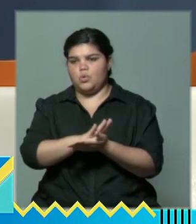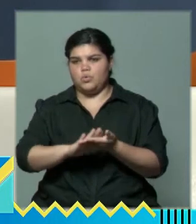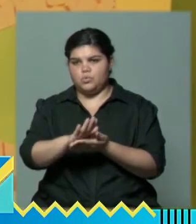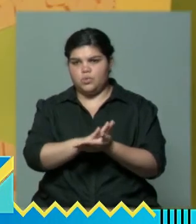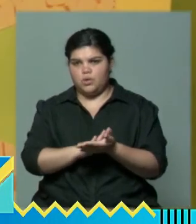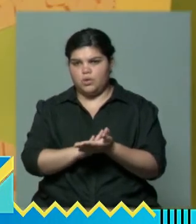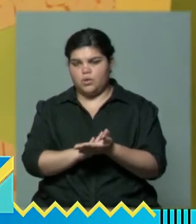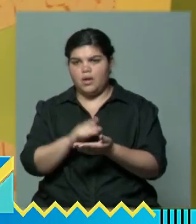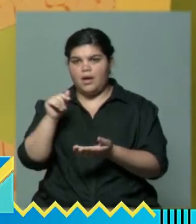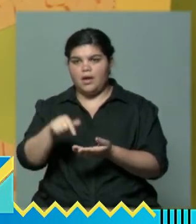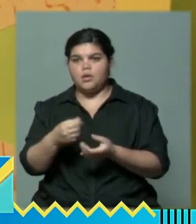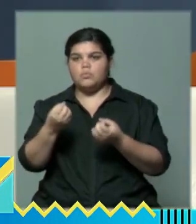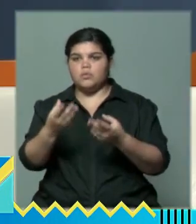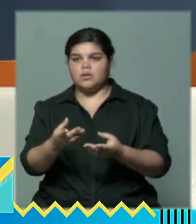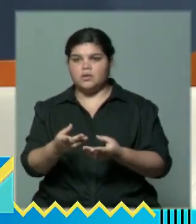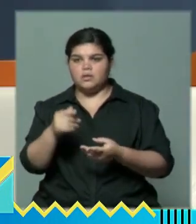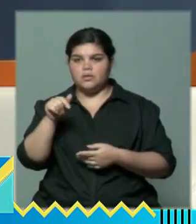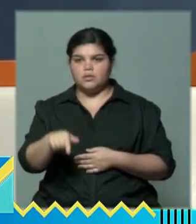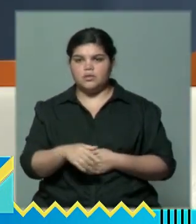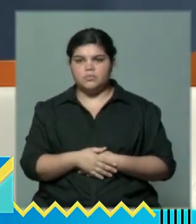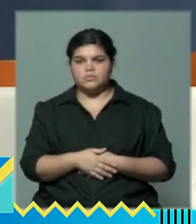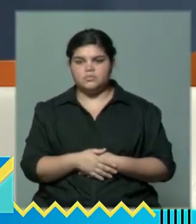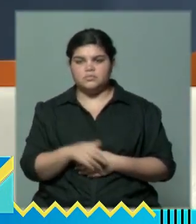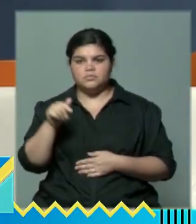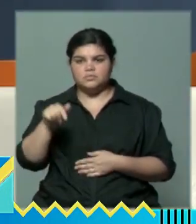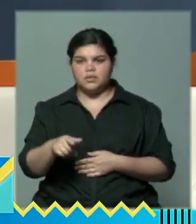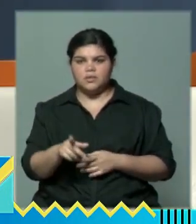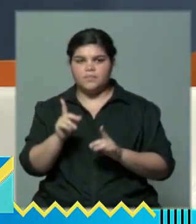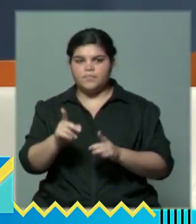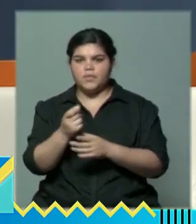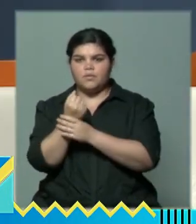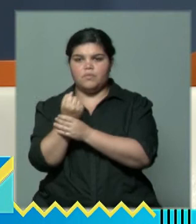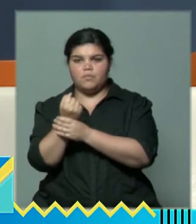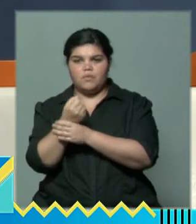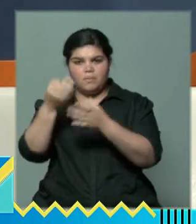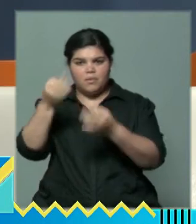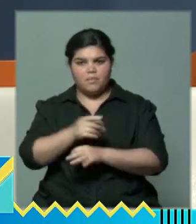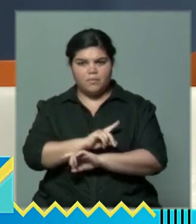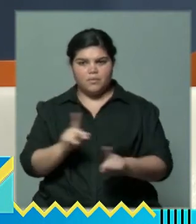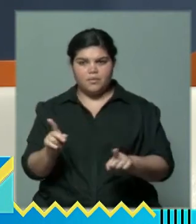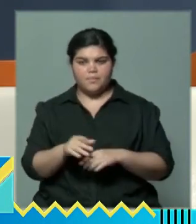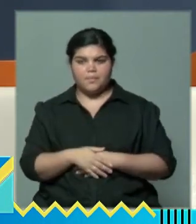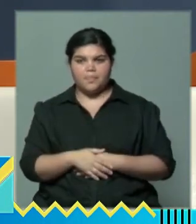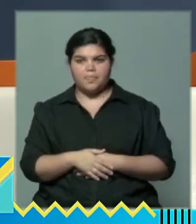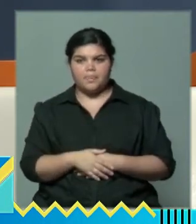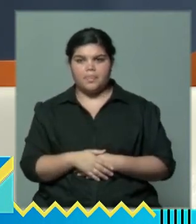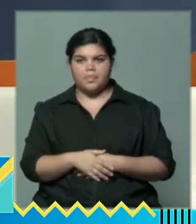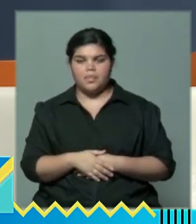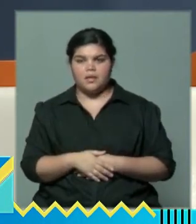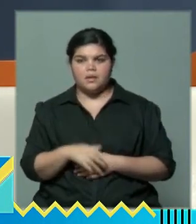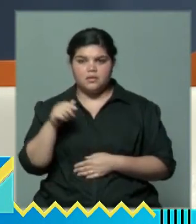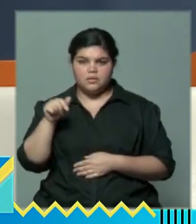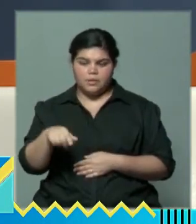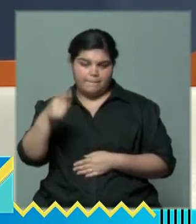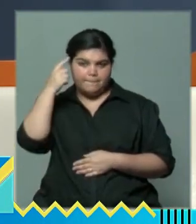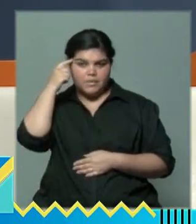porque no goza el prestigio que uno como mendocino quisiera que tuviera la Corte, digamos. Uno quisiera tener la mejor Corte y que considerar la mejor Corte, y yo creo que